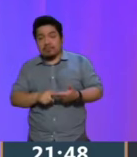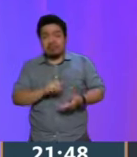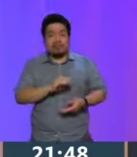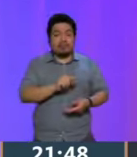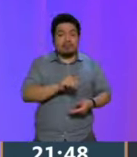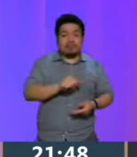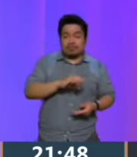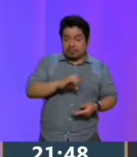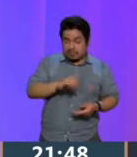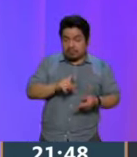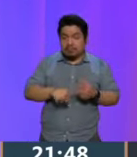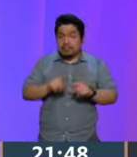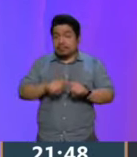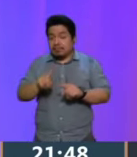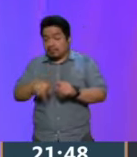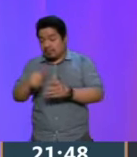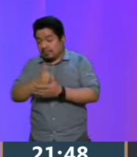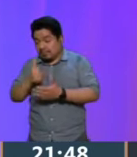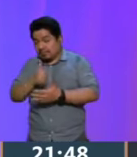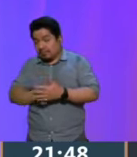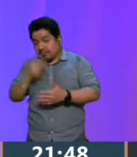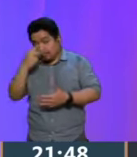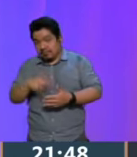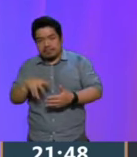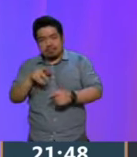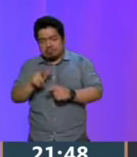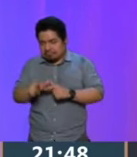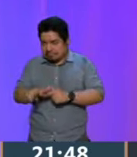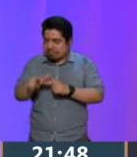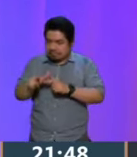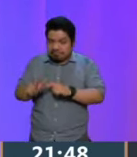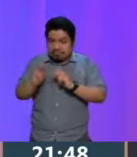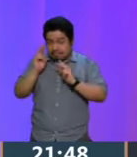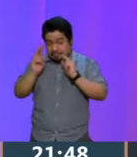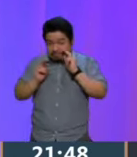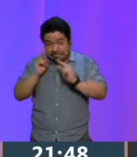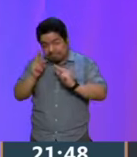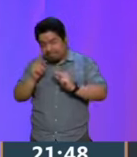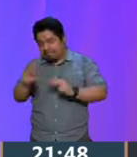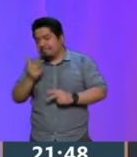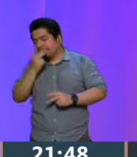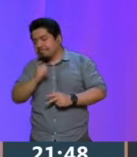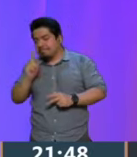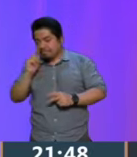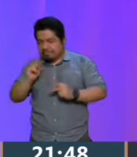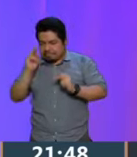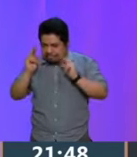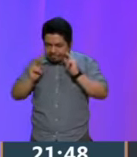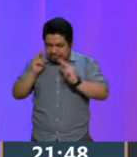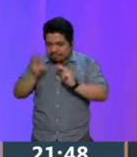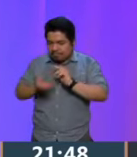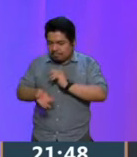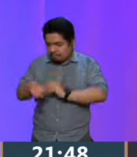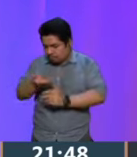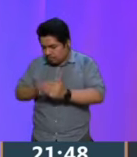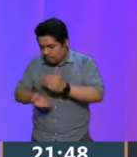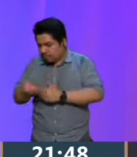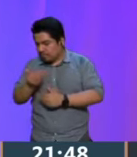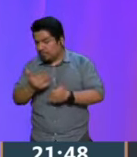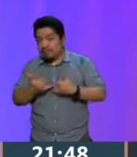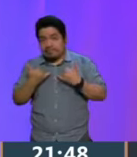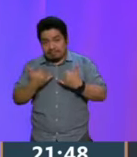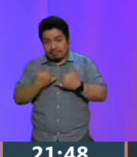sea, ha estado en toda la ciudad y vamos a seguir visitando a las vecinas, a los vecinos, compartiendo este gran proyecto de cambio